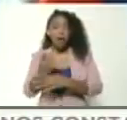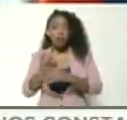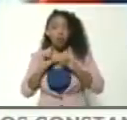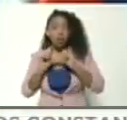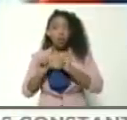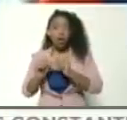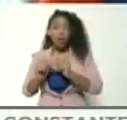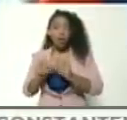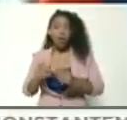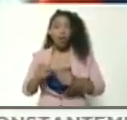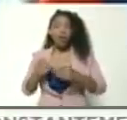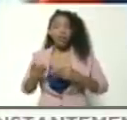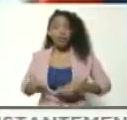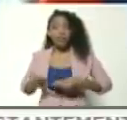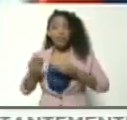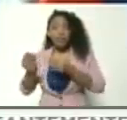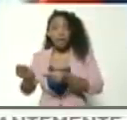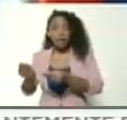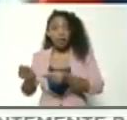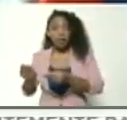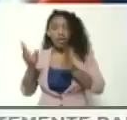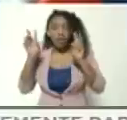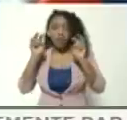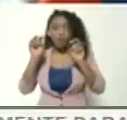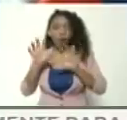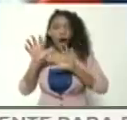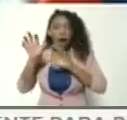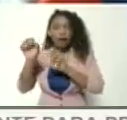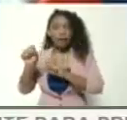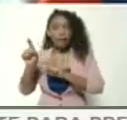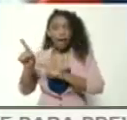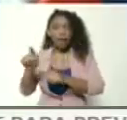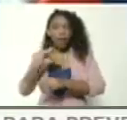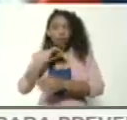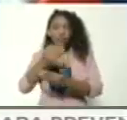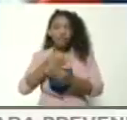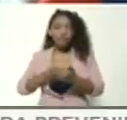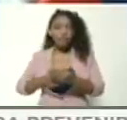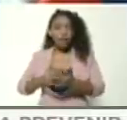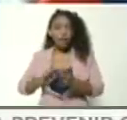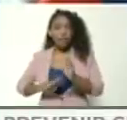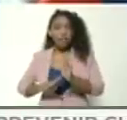haciendo entrega de nuevos alcances a estos informes que ha